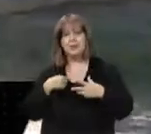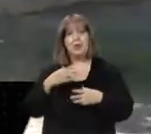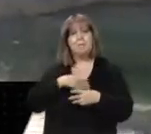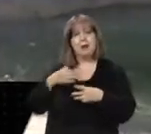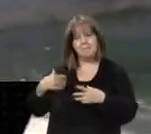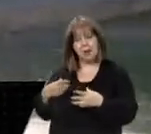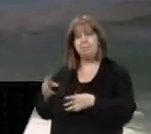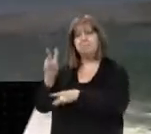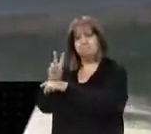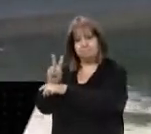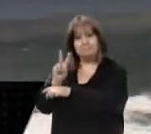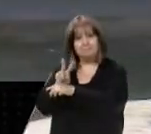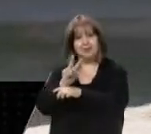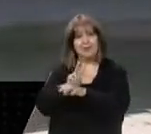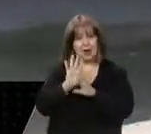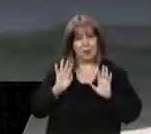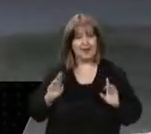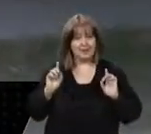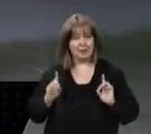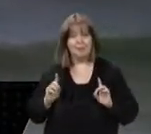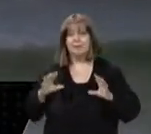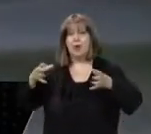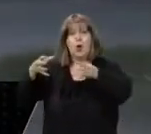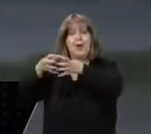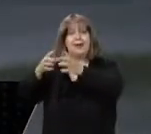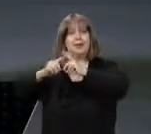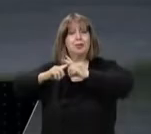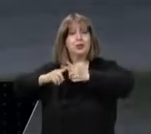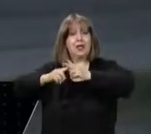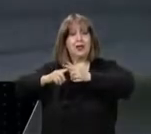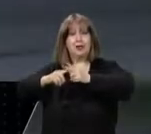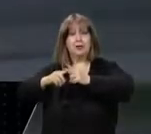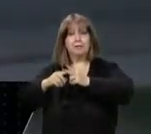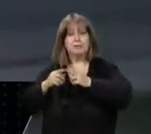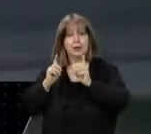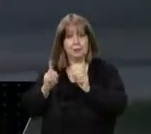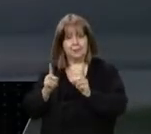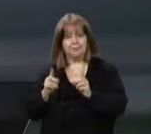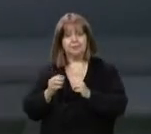Además, tenemos un equipo técnico que realiza una tarea muy importante,